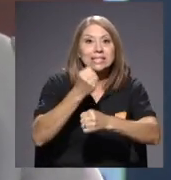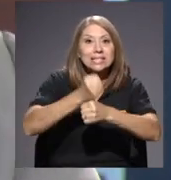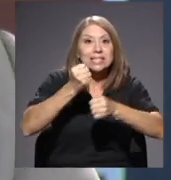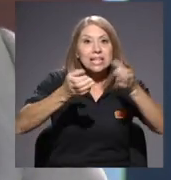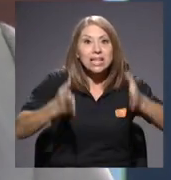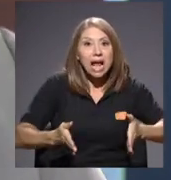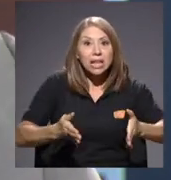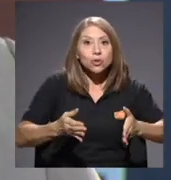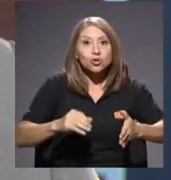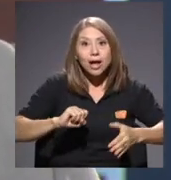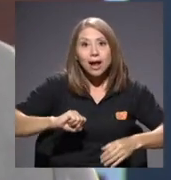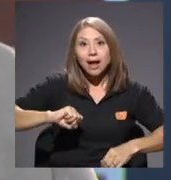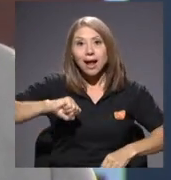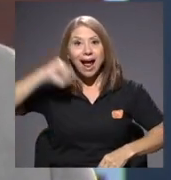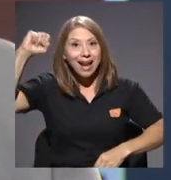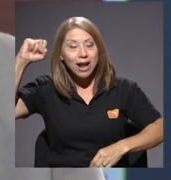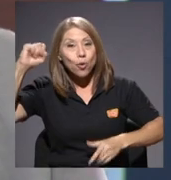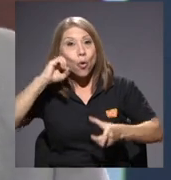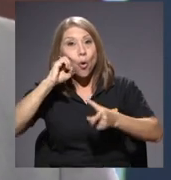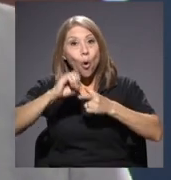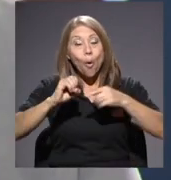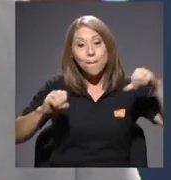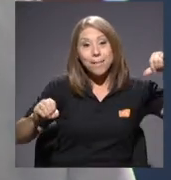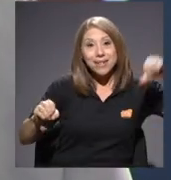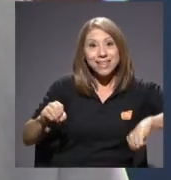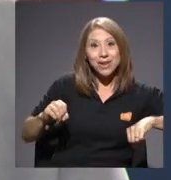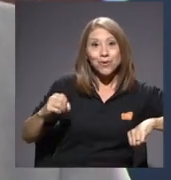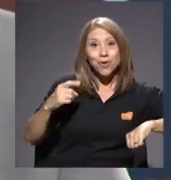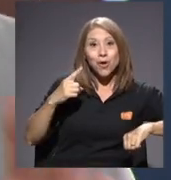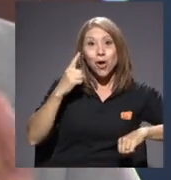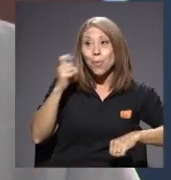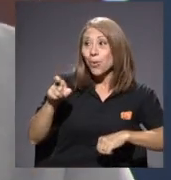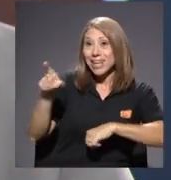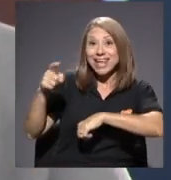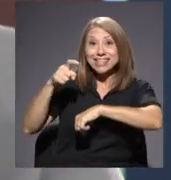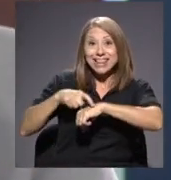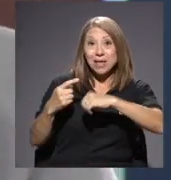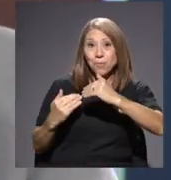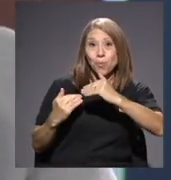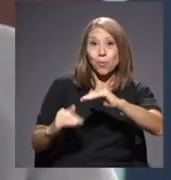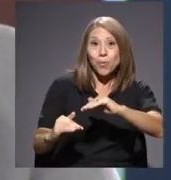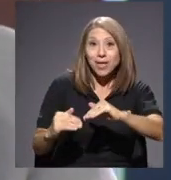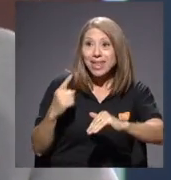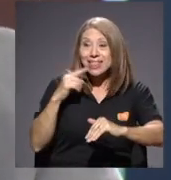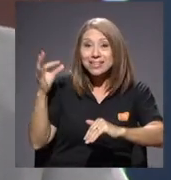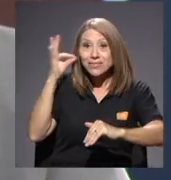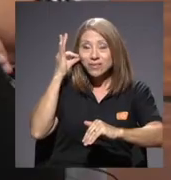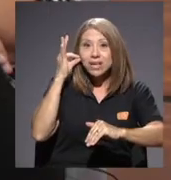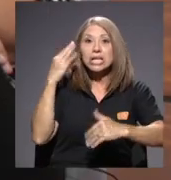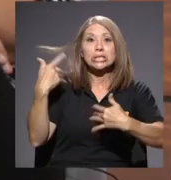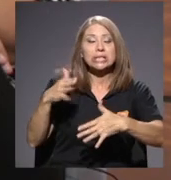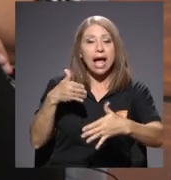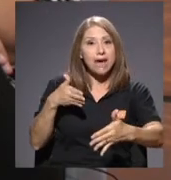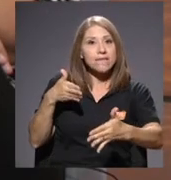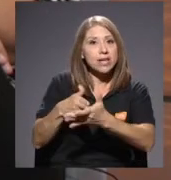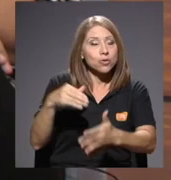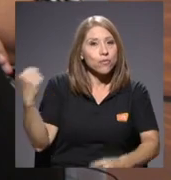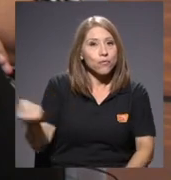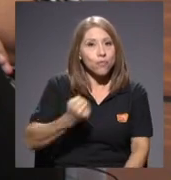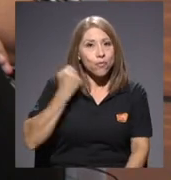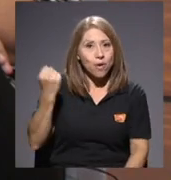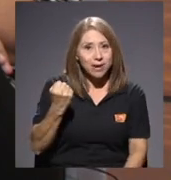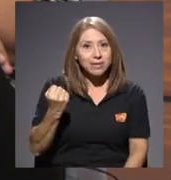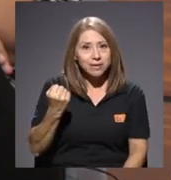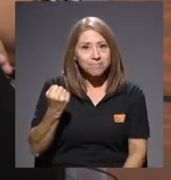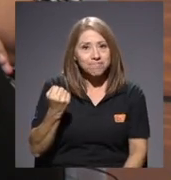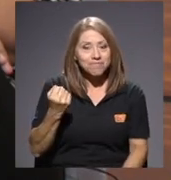Porque ese timing que plantea Margarita, yo diría que les causó una afectación muy fuerte. Y hoy por hoy la